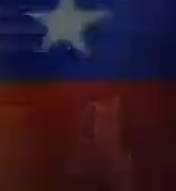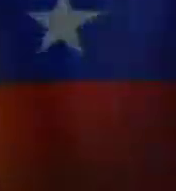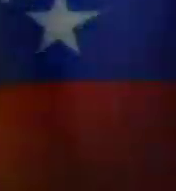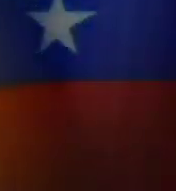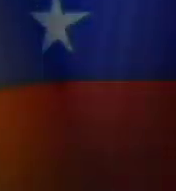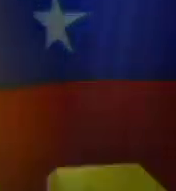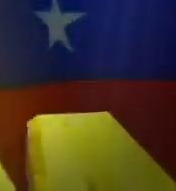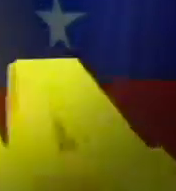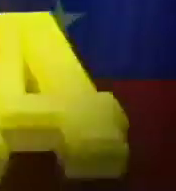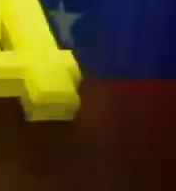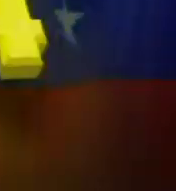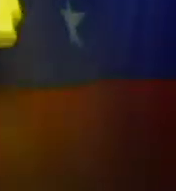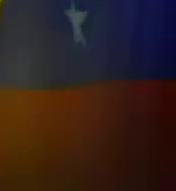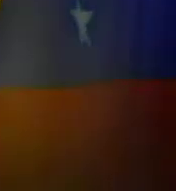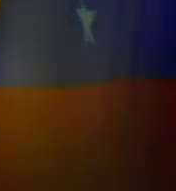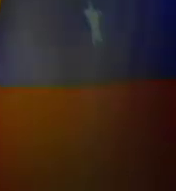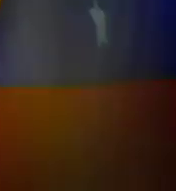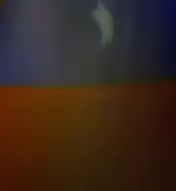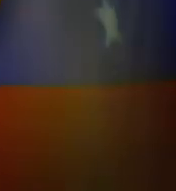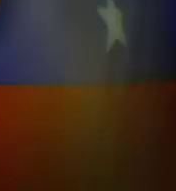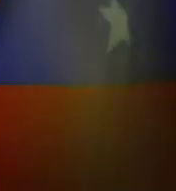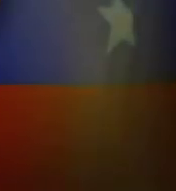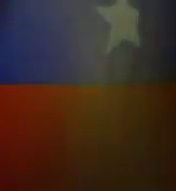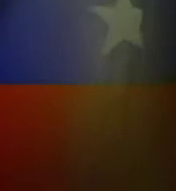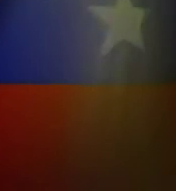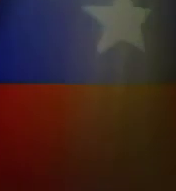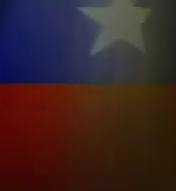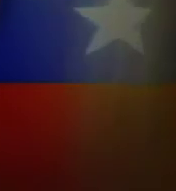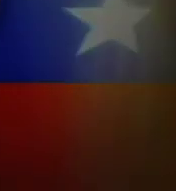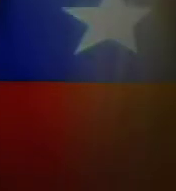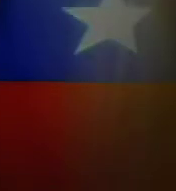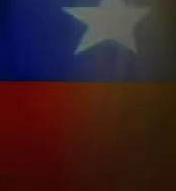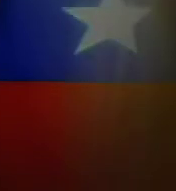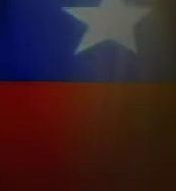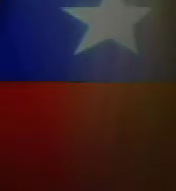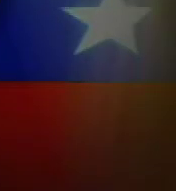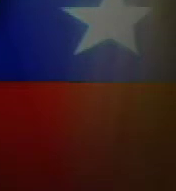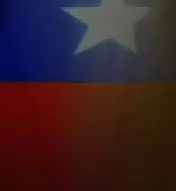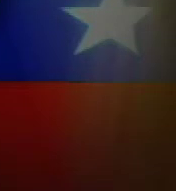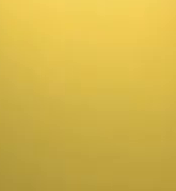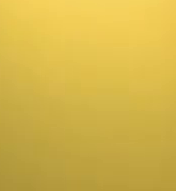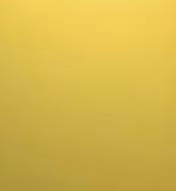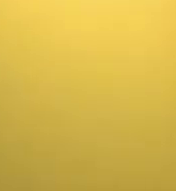Democracia 2014. Muy pronto por Venevisión.